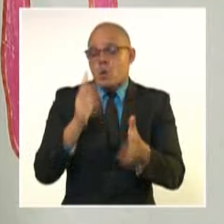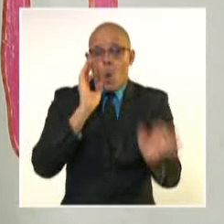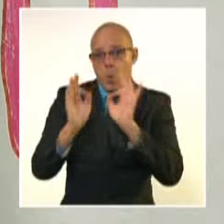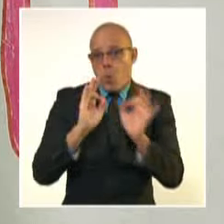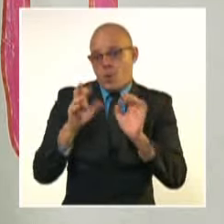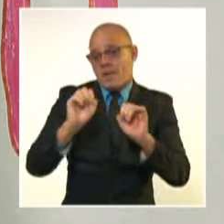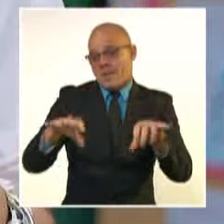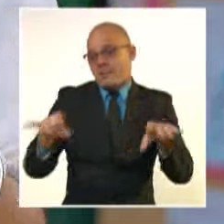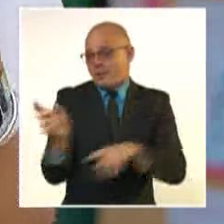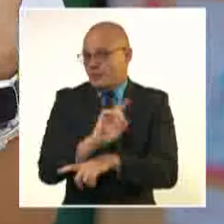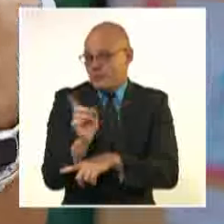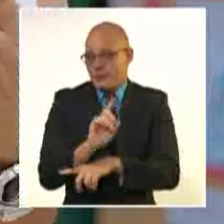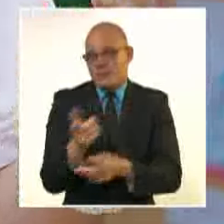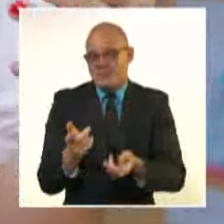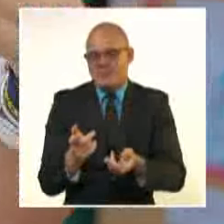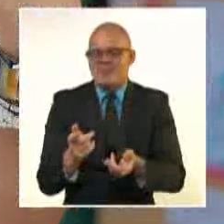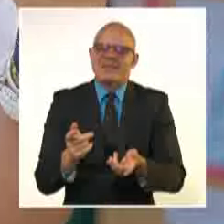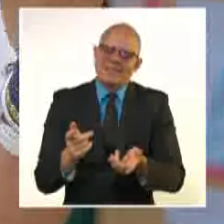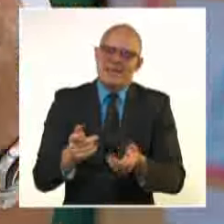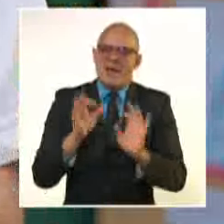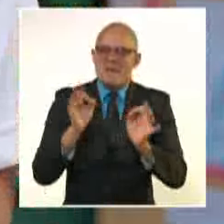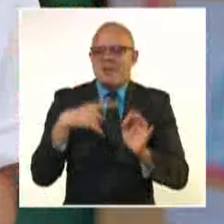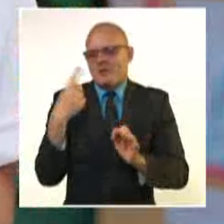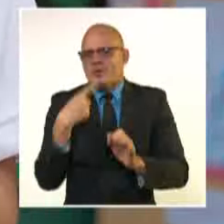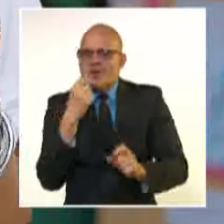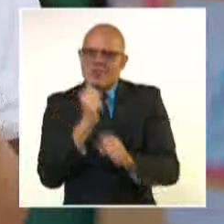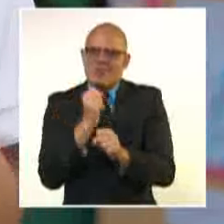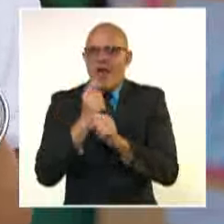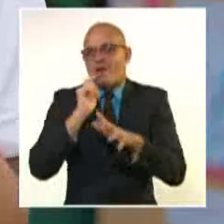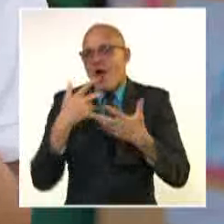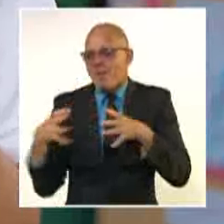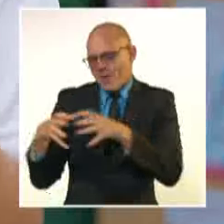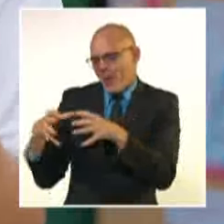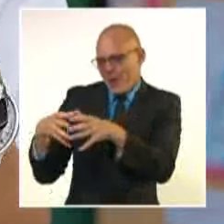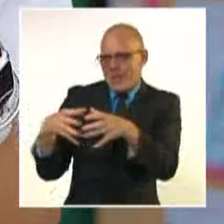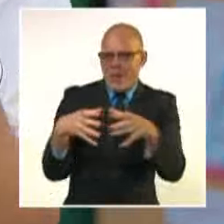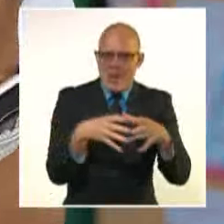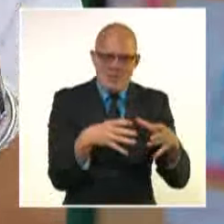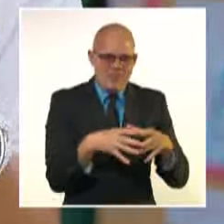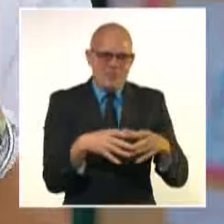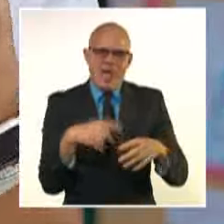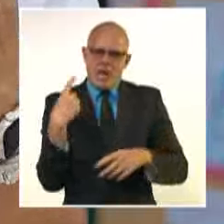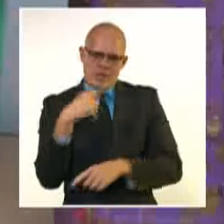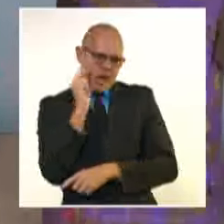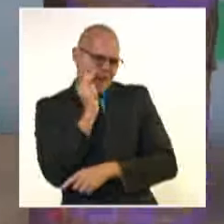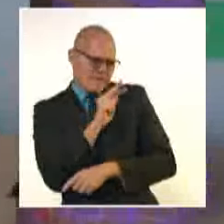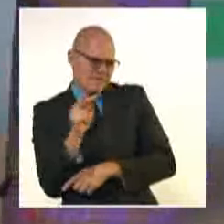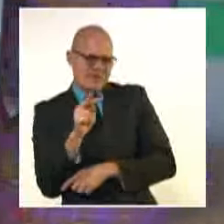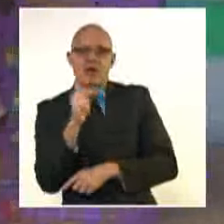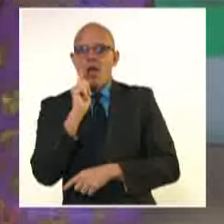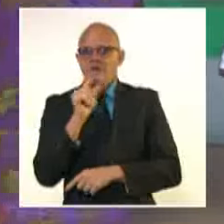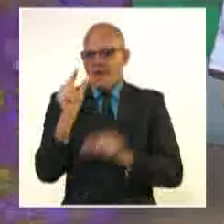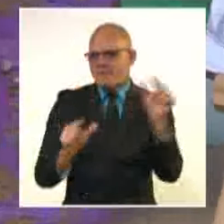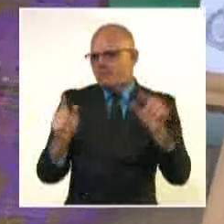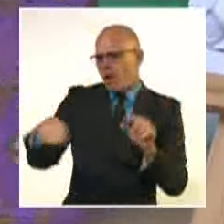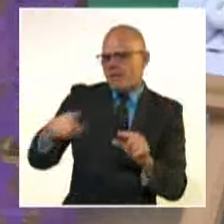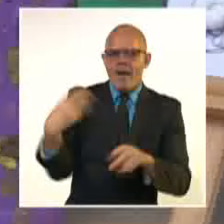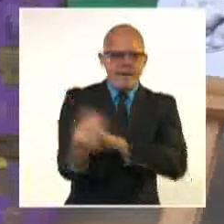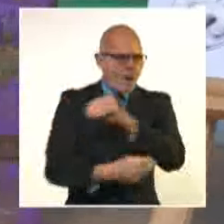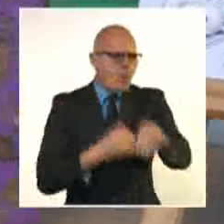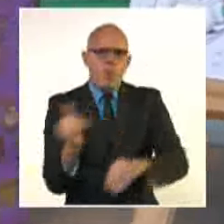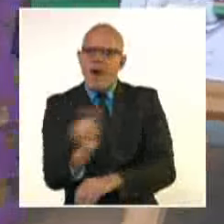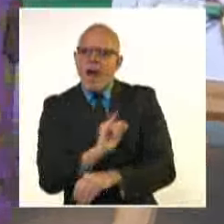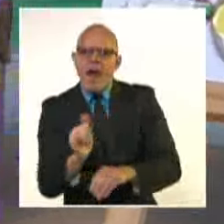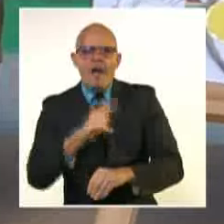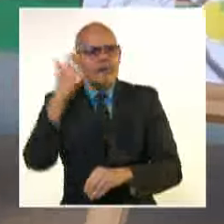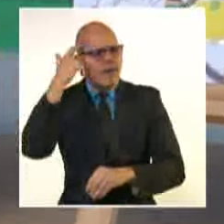hacer, transformar, en ese poder trabajar en equipo, nosotros hemos notado que se genera un cambio y entonces ese mensaje de